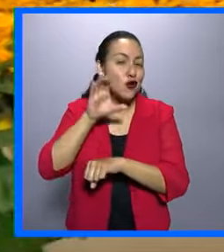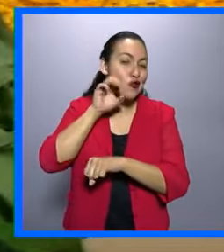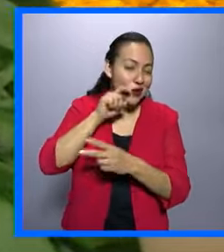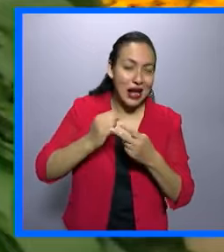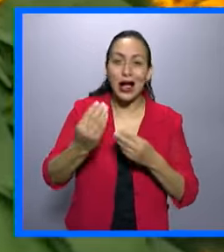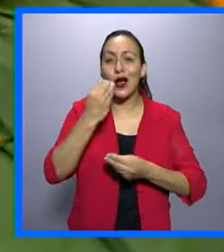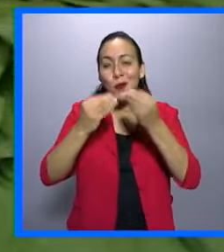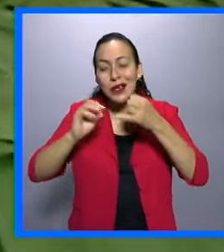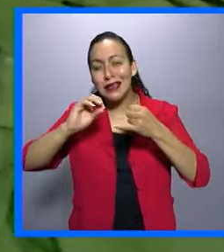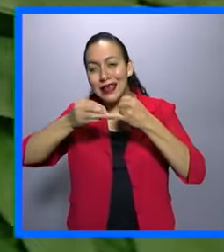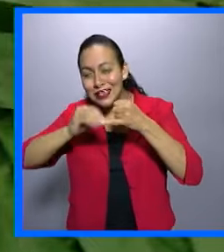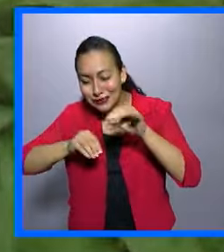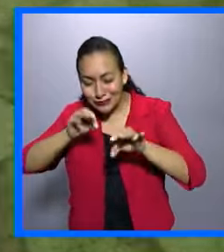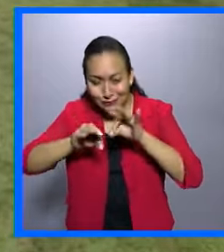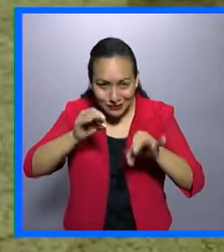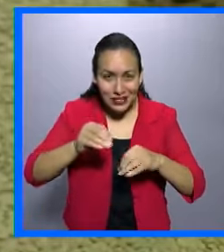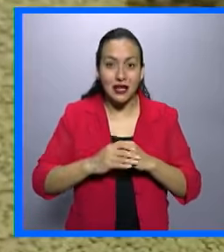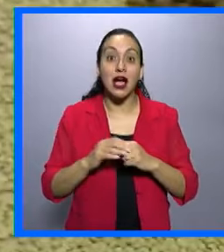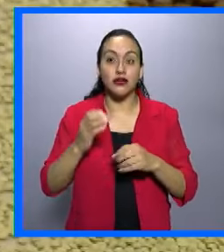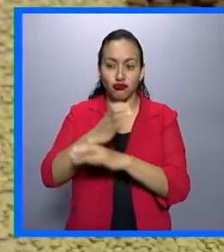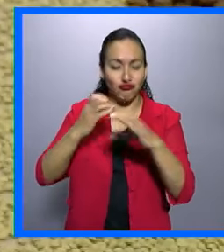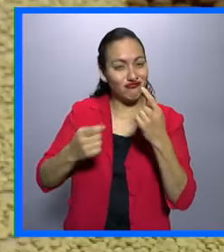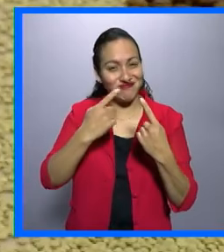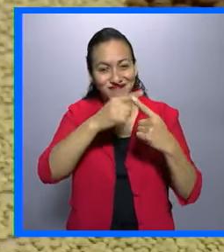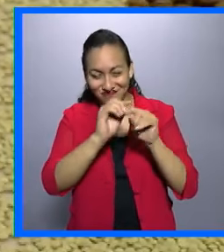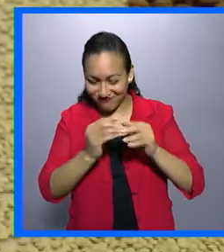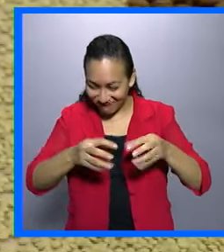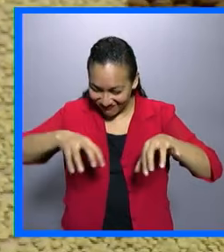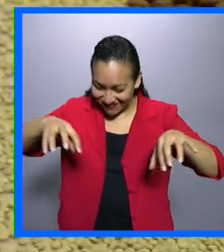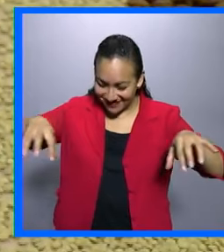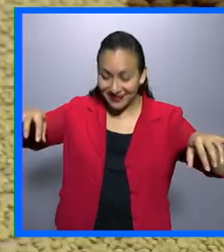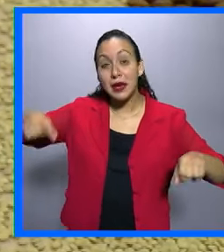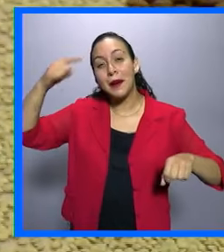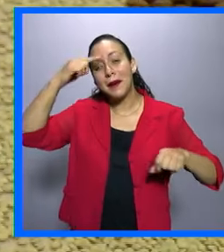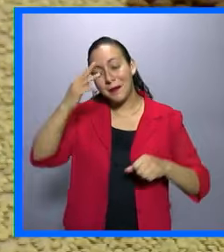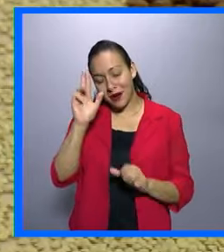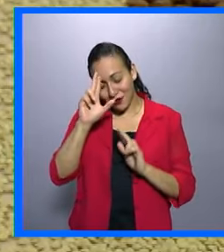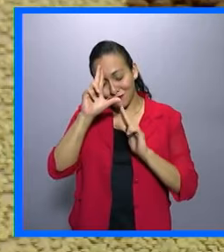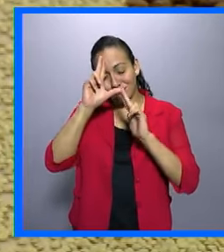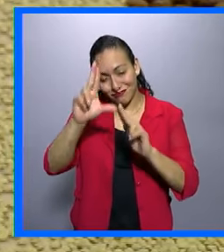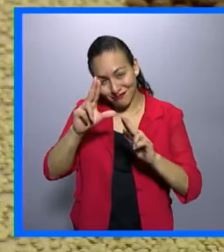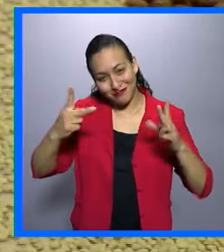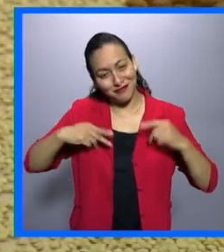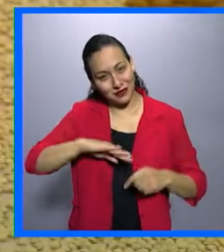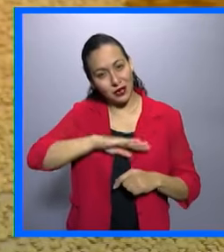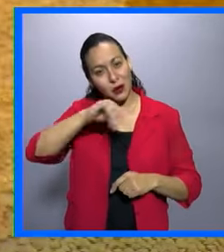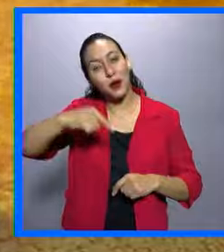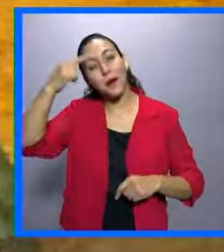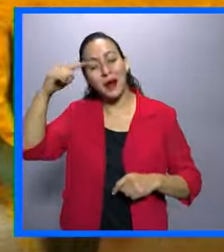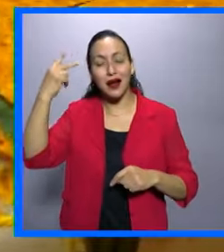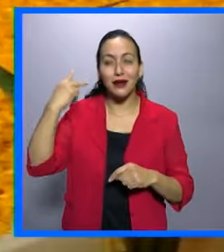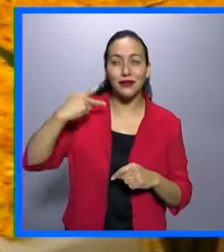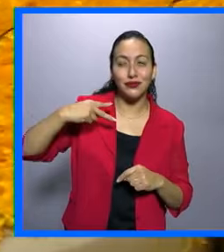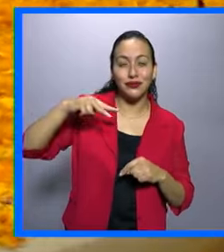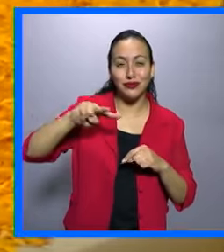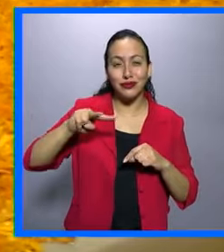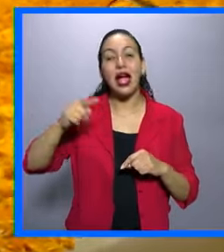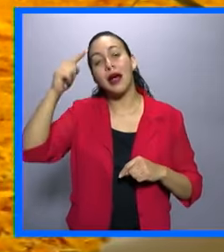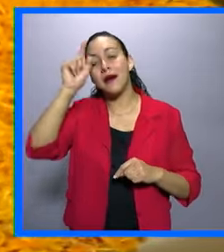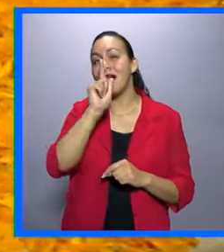alimentos, semillas y objetos como una forma de nutrir el espíritu de los difuntos en su viaje al más allá.